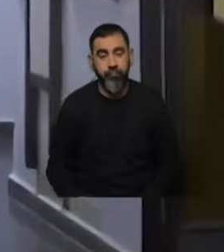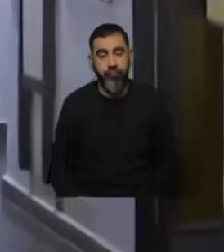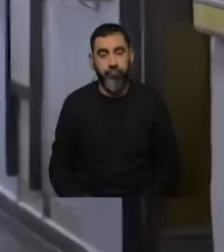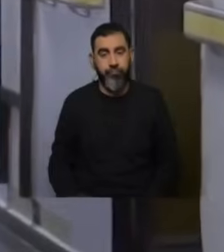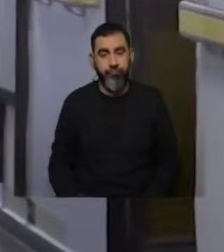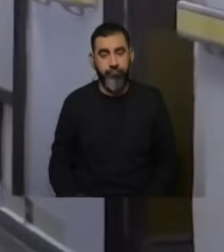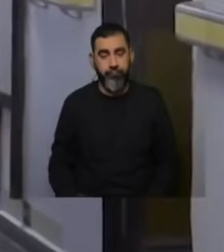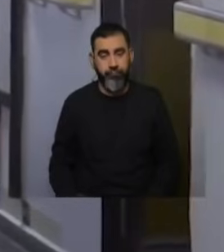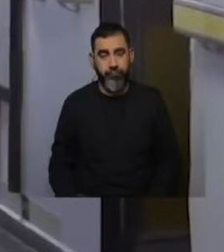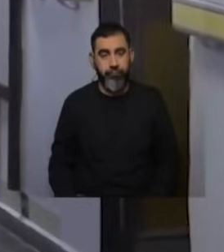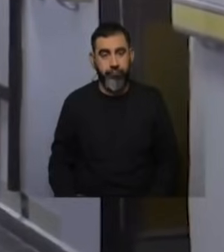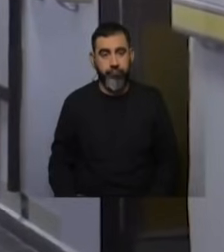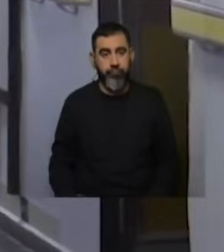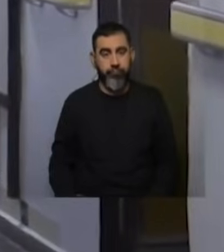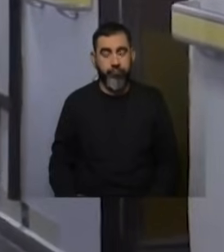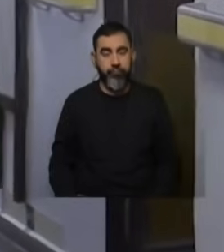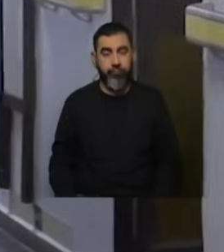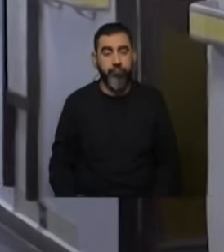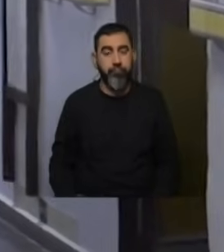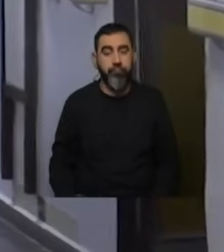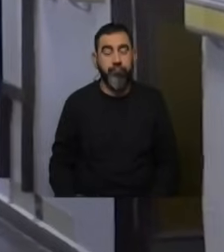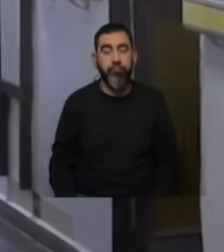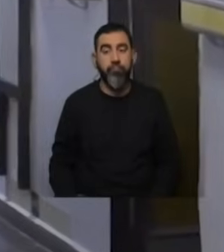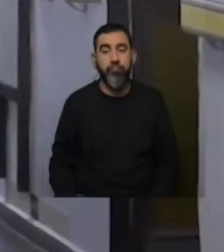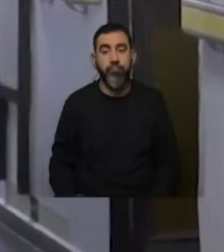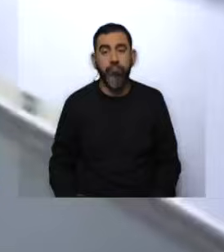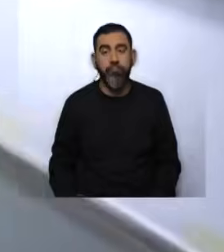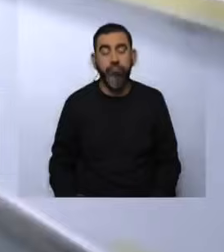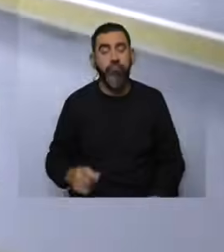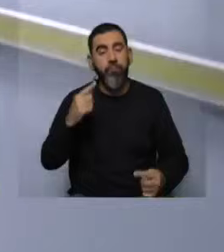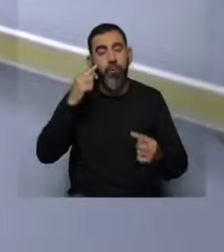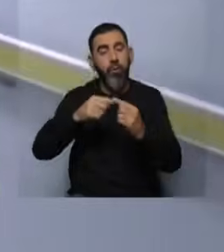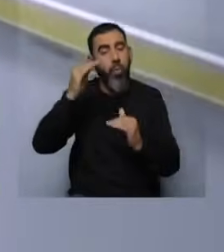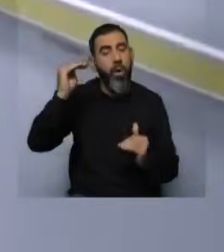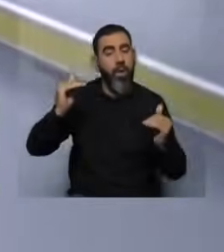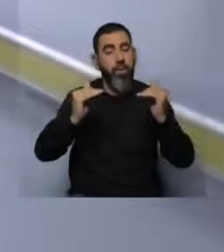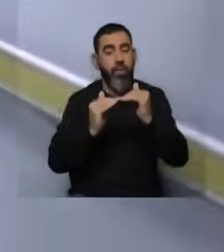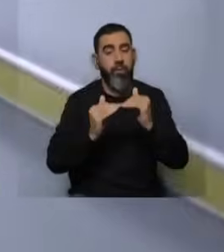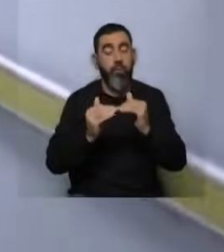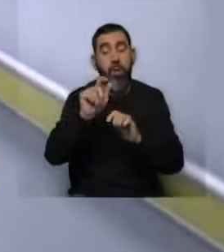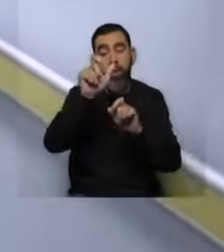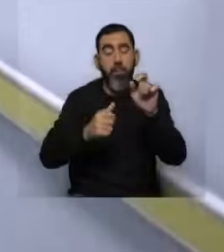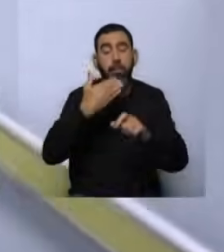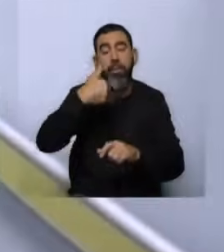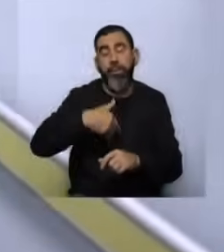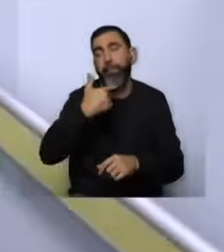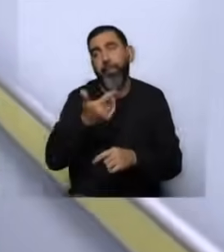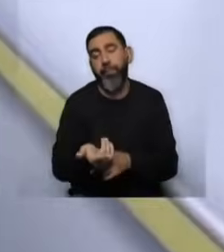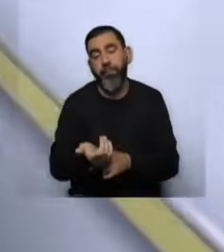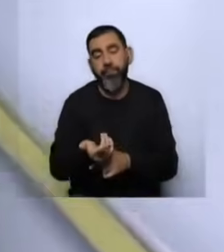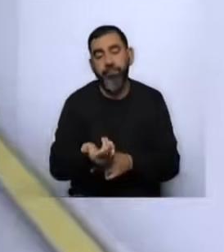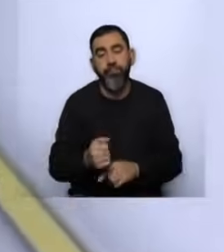tiene que tiene el snice El Sistema Nacional integrado de salud que lo que busca es la equidad y para que la gente entienda es lo siguiente